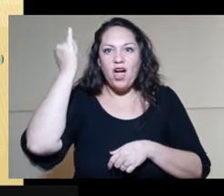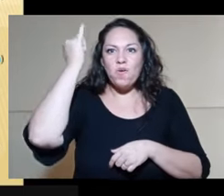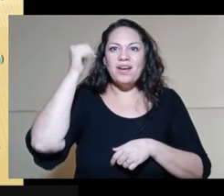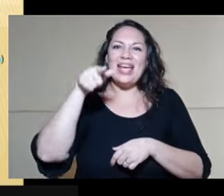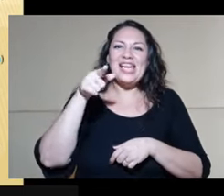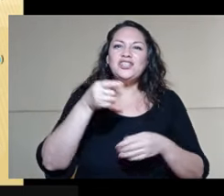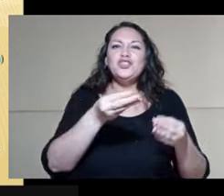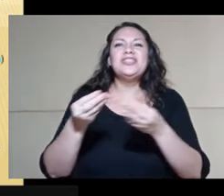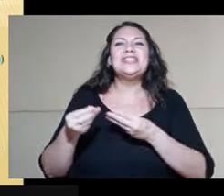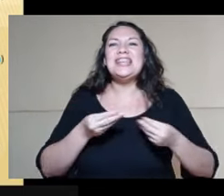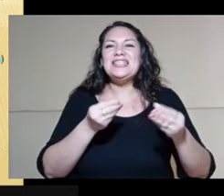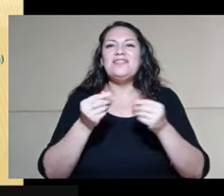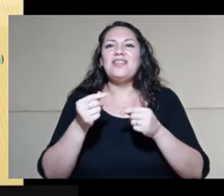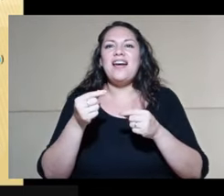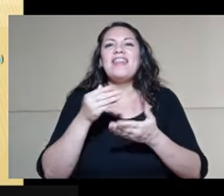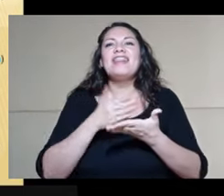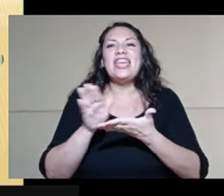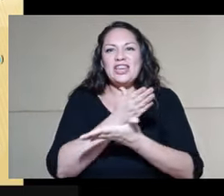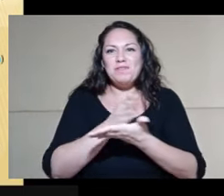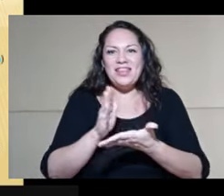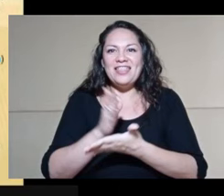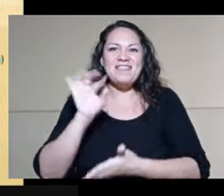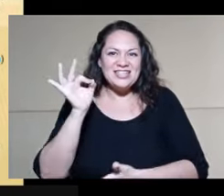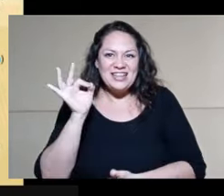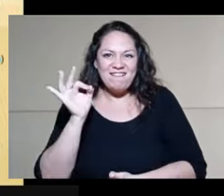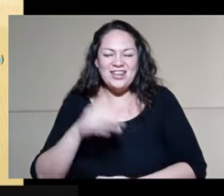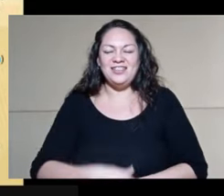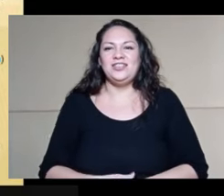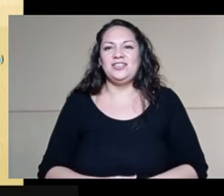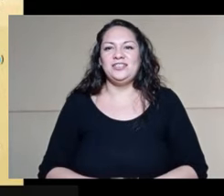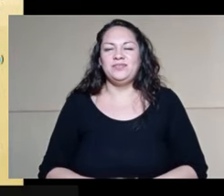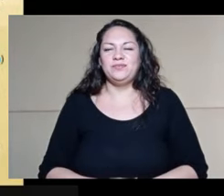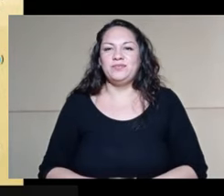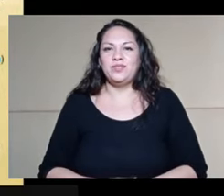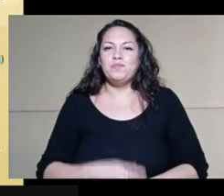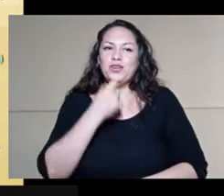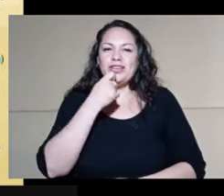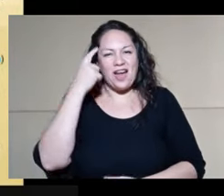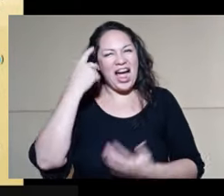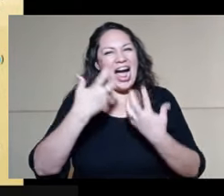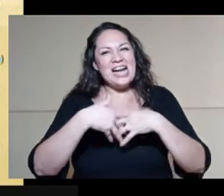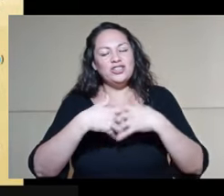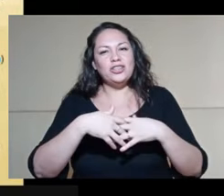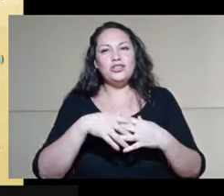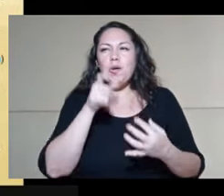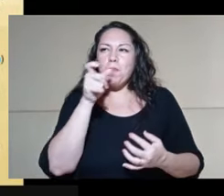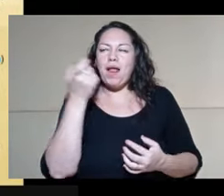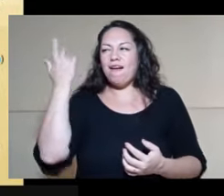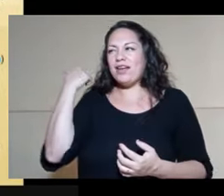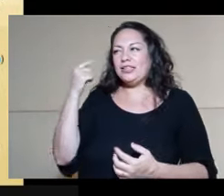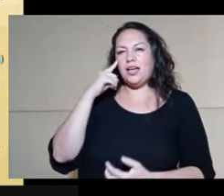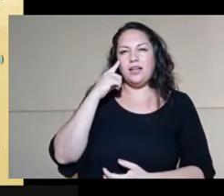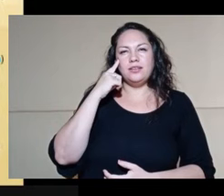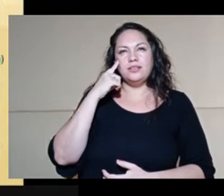vez. Eso también es una sensación discriminativa, porque yo puedo, ¿no es cierto?, hacer una asociación